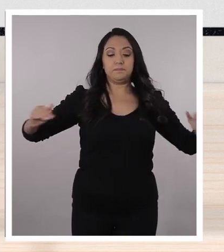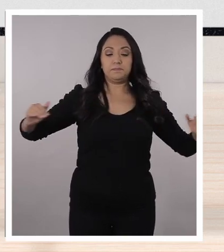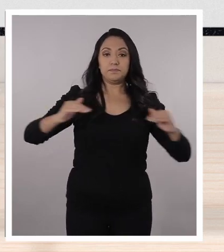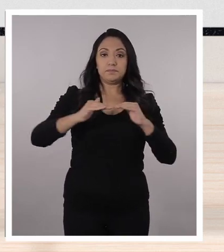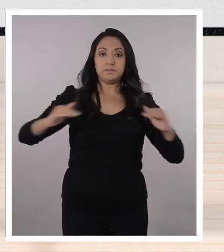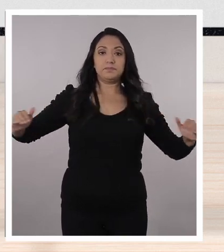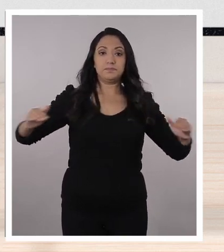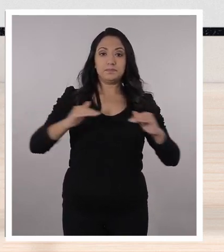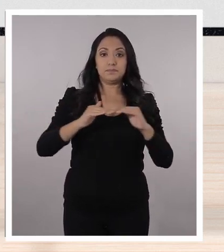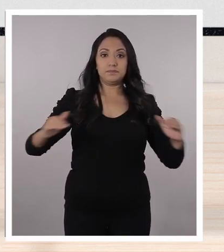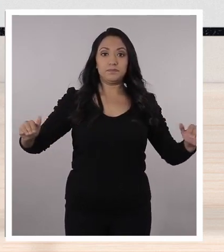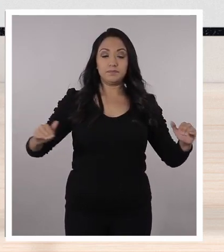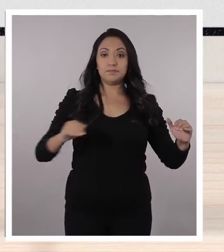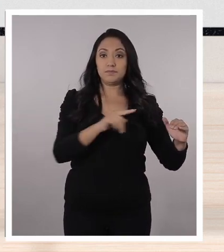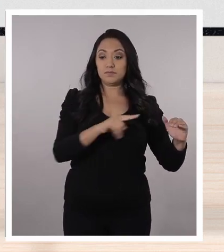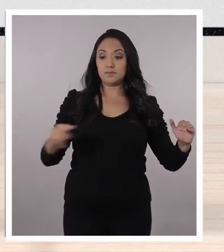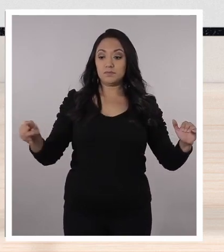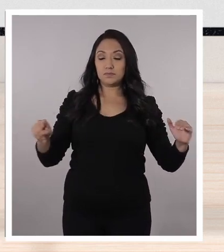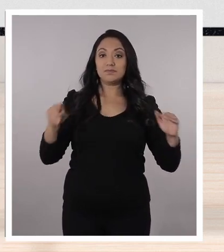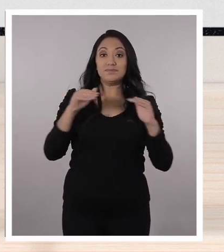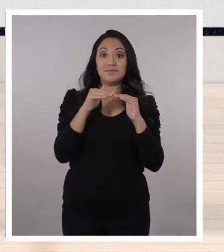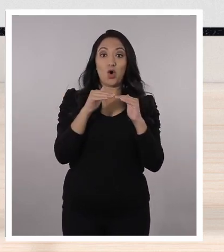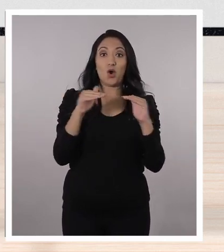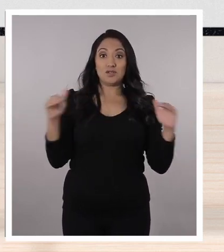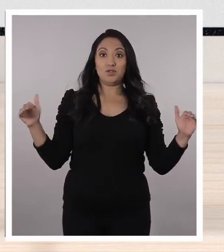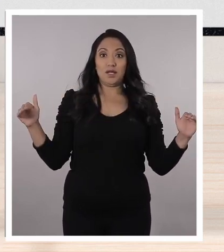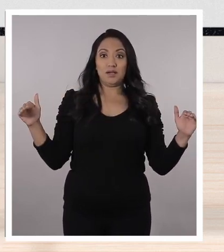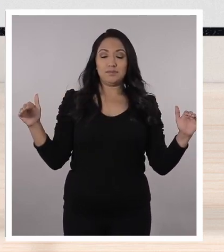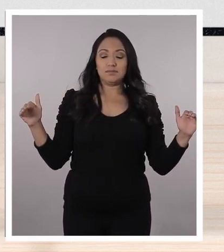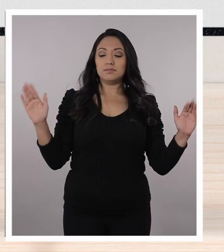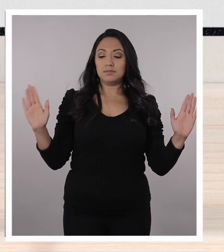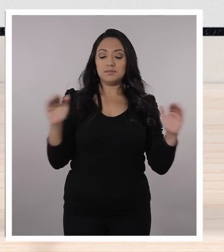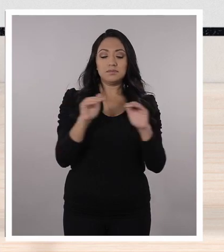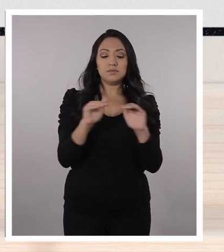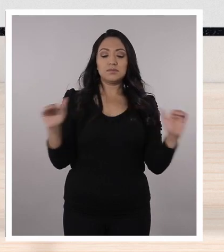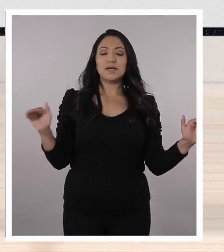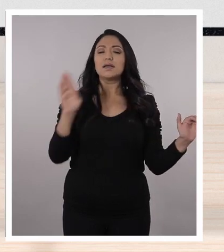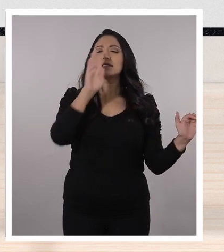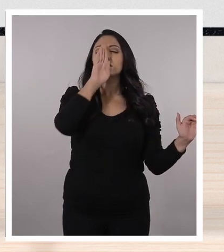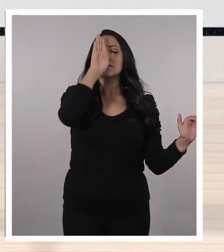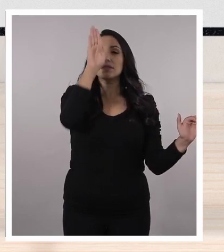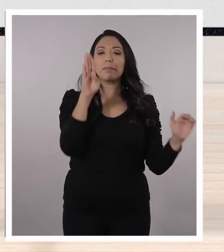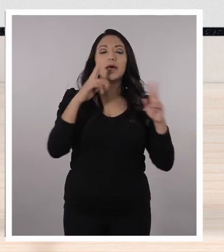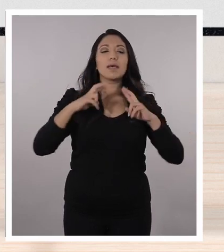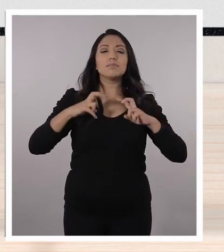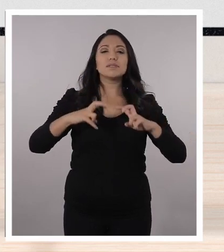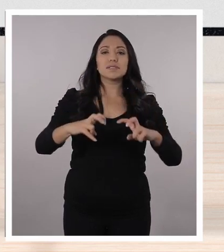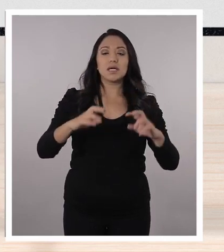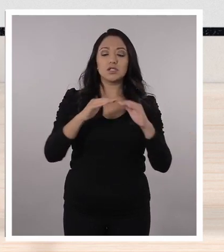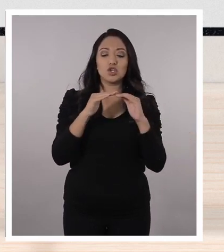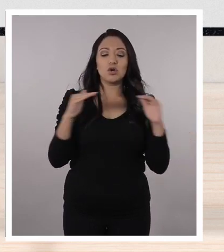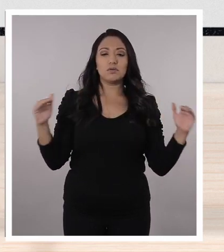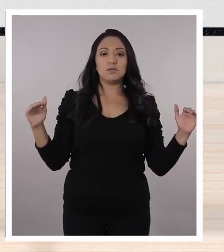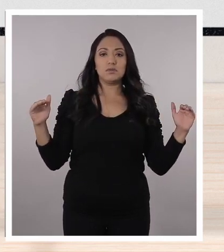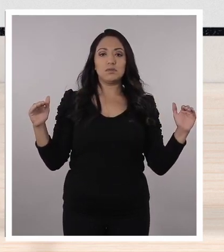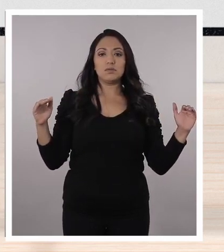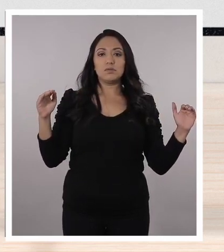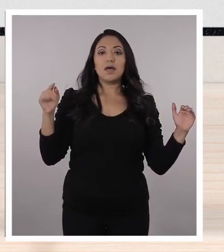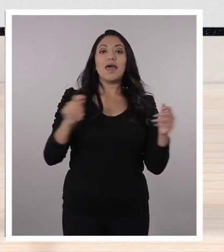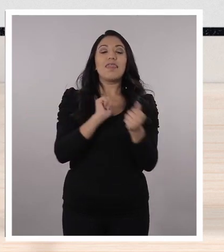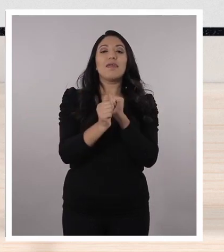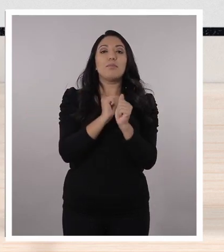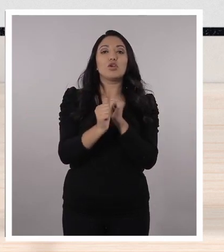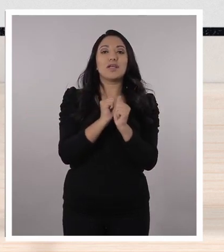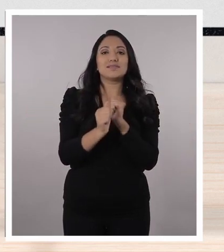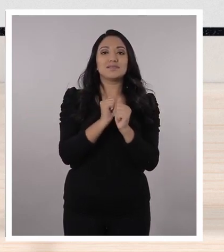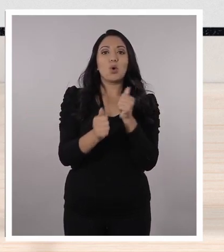eje, ¿sí?, transversal, que es mi eje horizontal, ¿sí?, va siempre mi variable de investigación, en este caso,